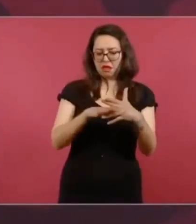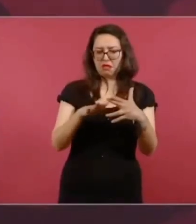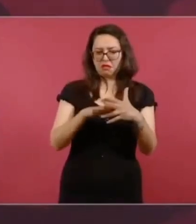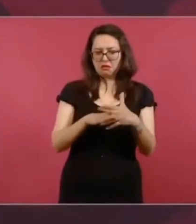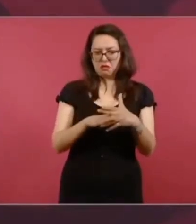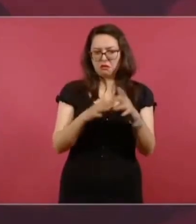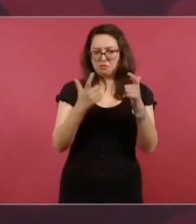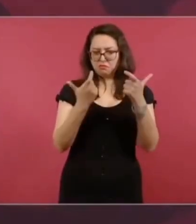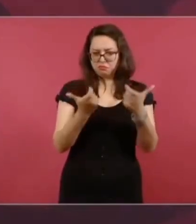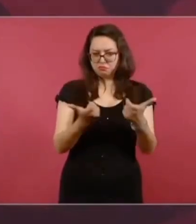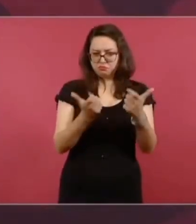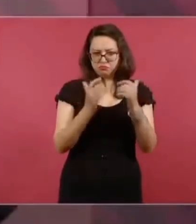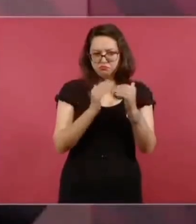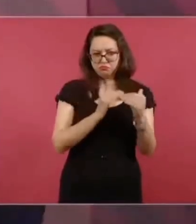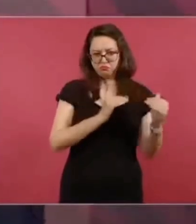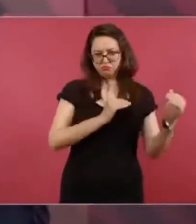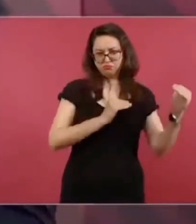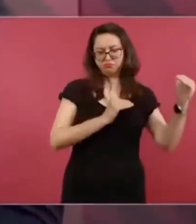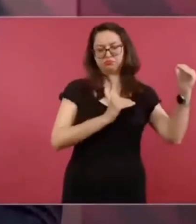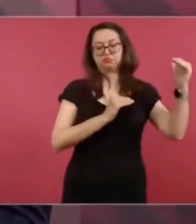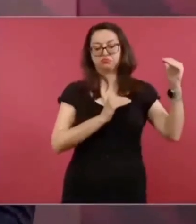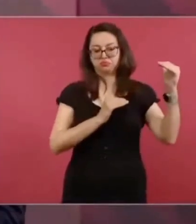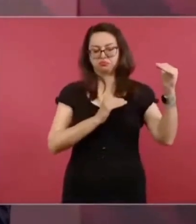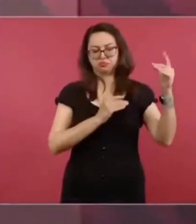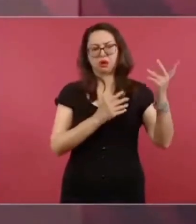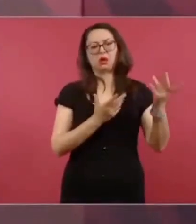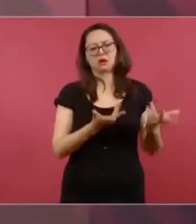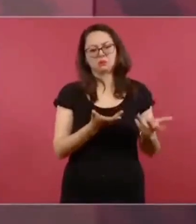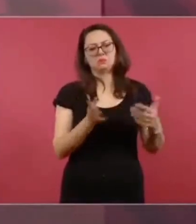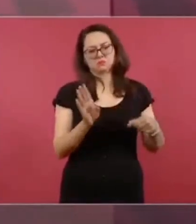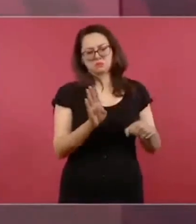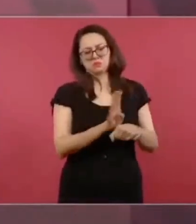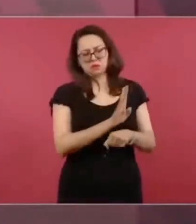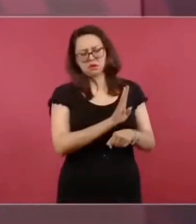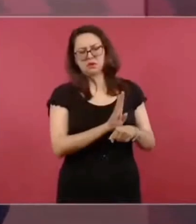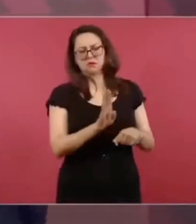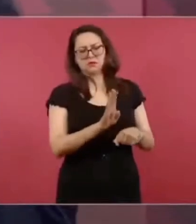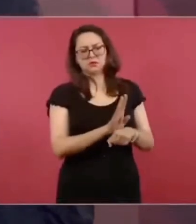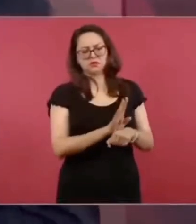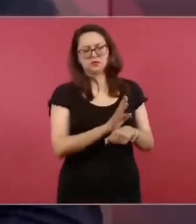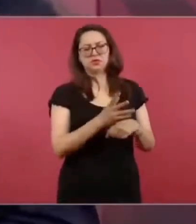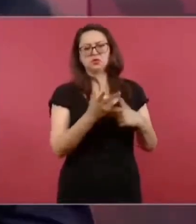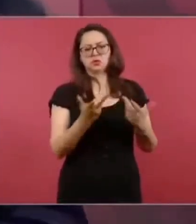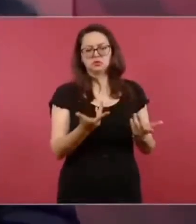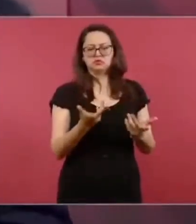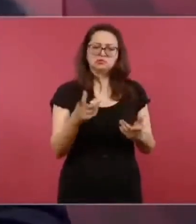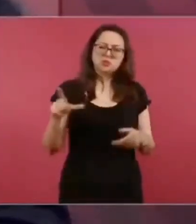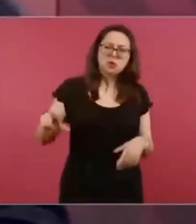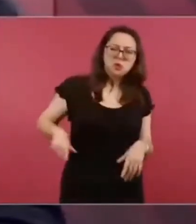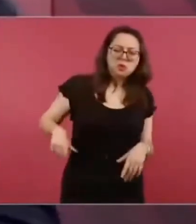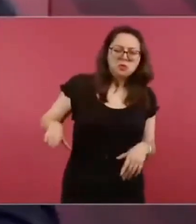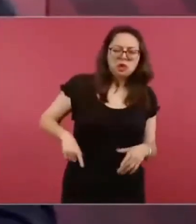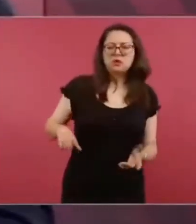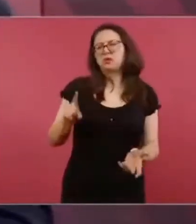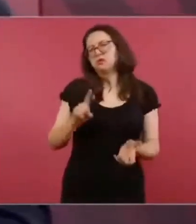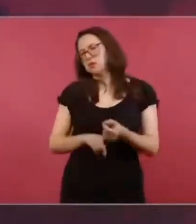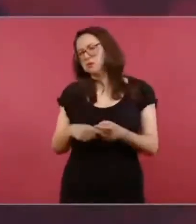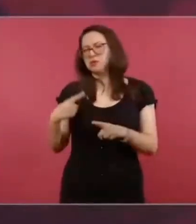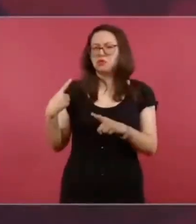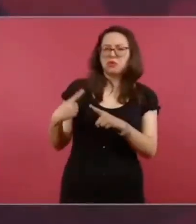pues puede ser nada más un sistema para ver quién gobierna, qué partido,